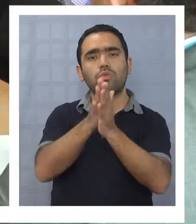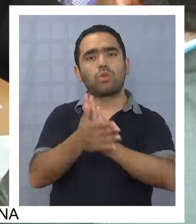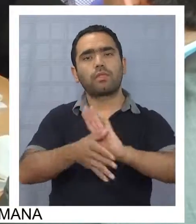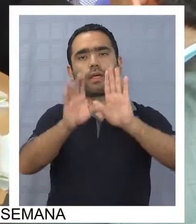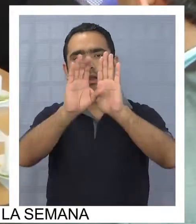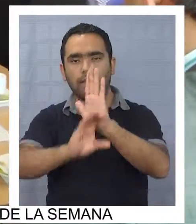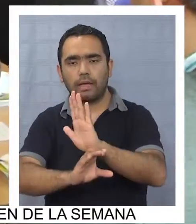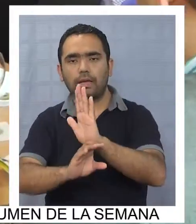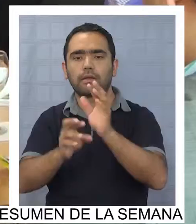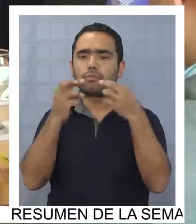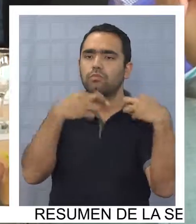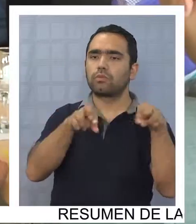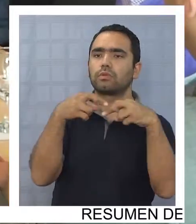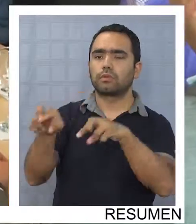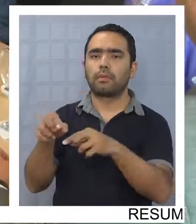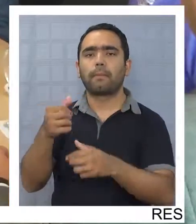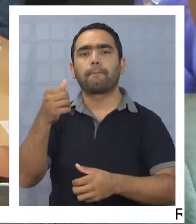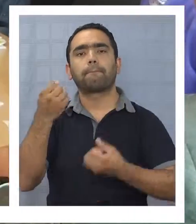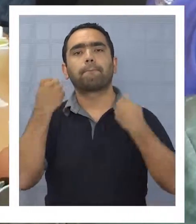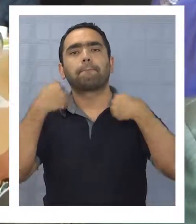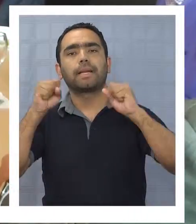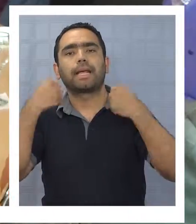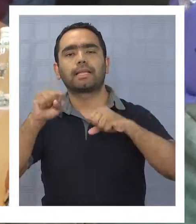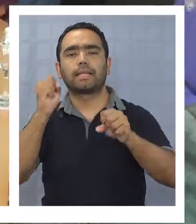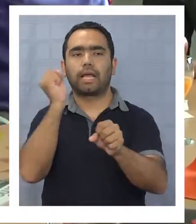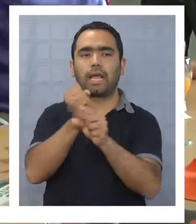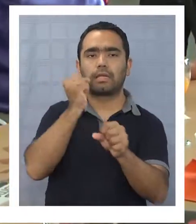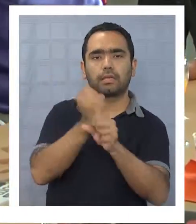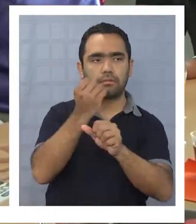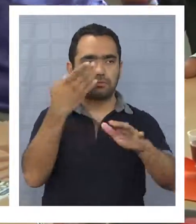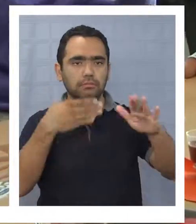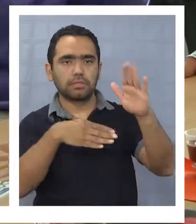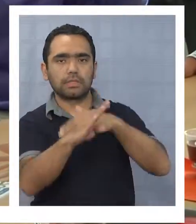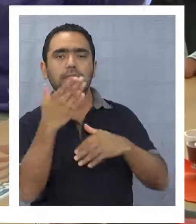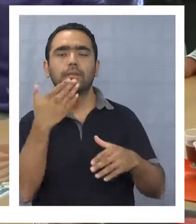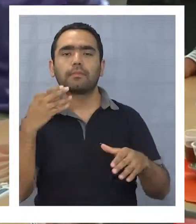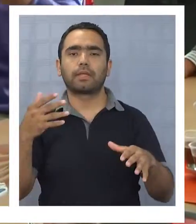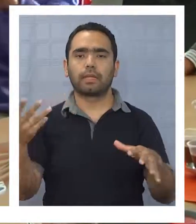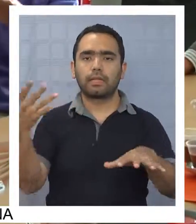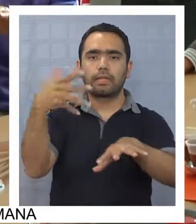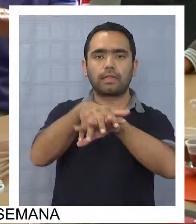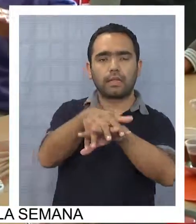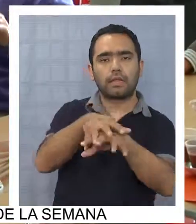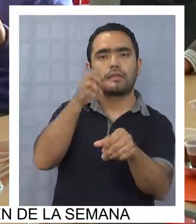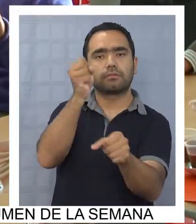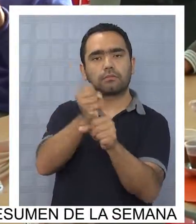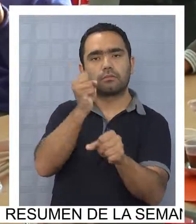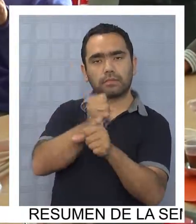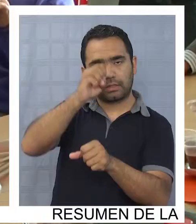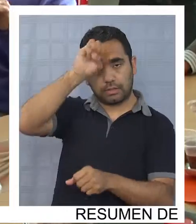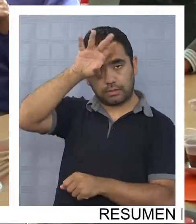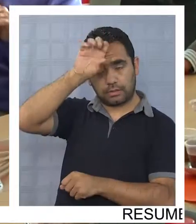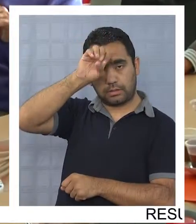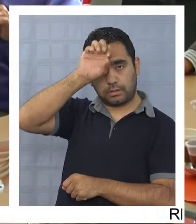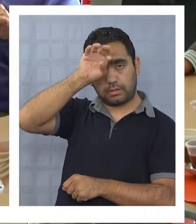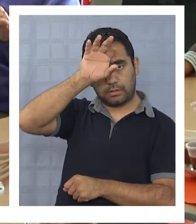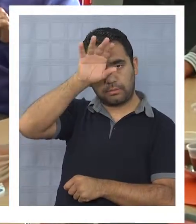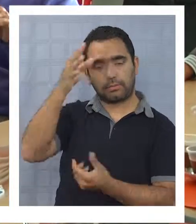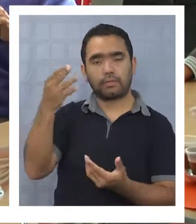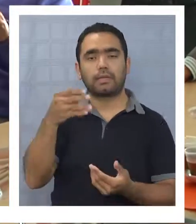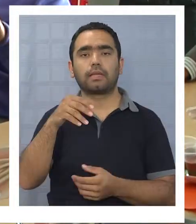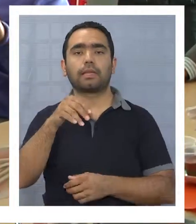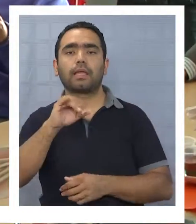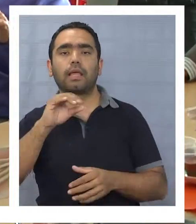todas las carreras de la sede de realizar prácticas laborales y por sobre todo inserción en el campo productivo de la minera TEC